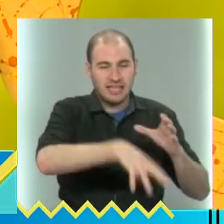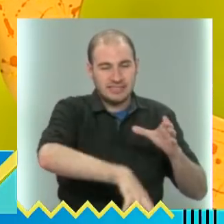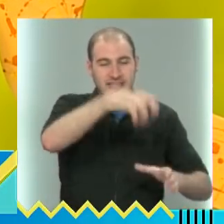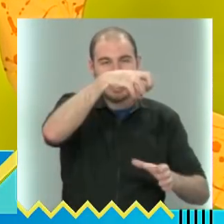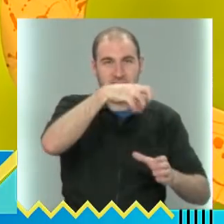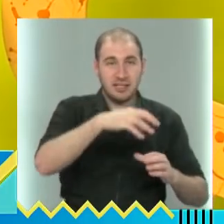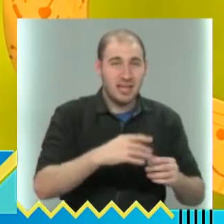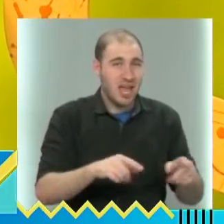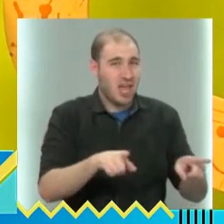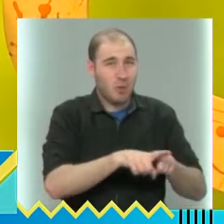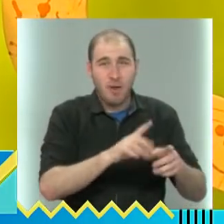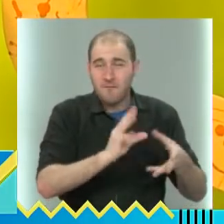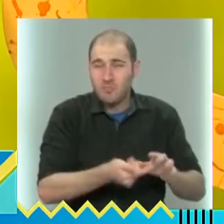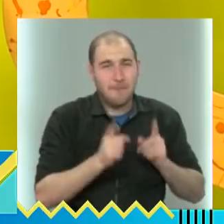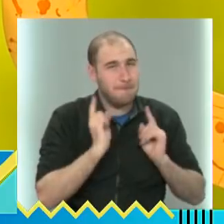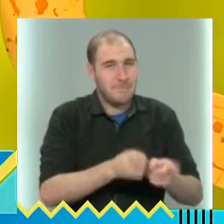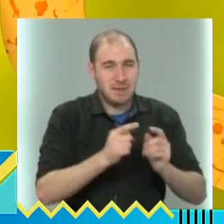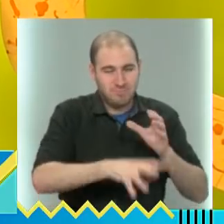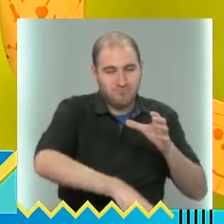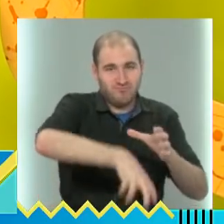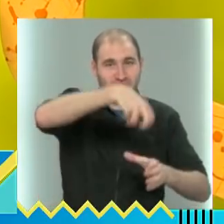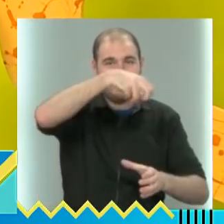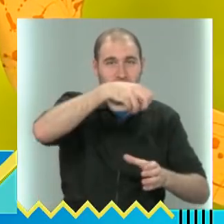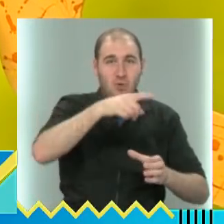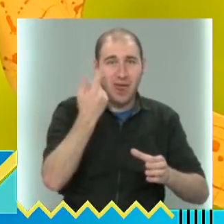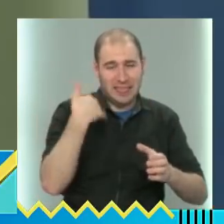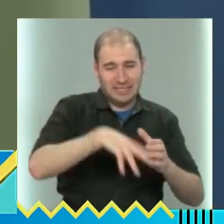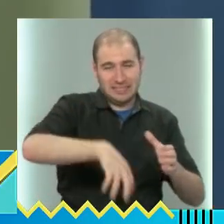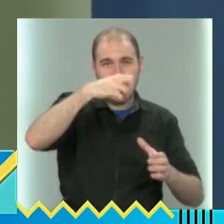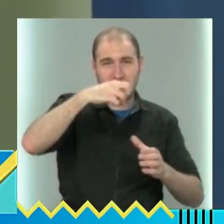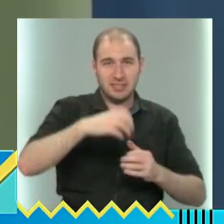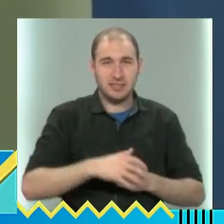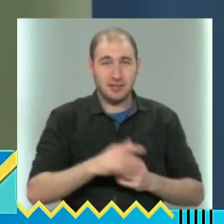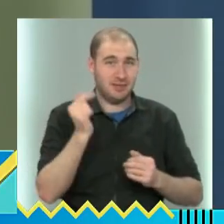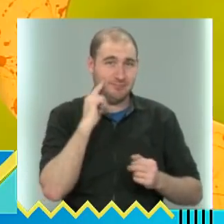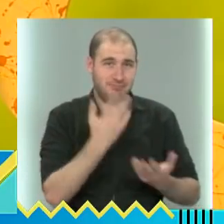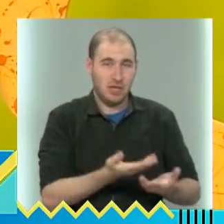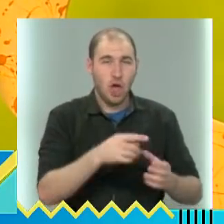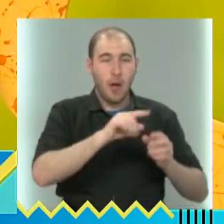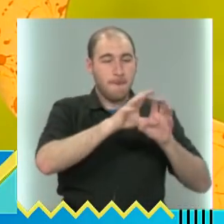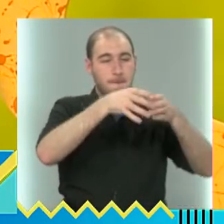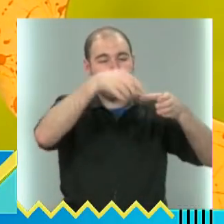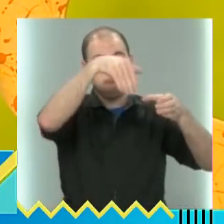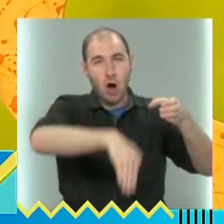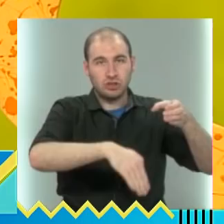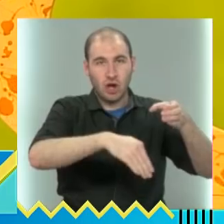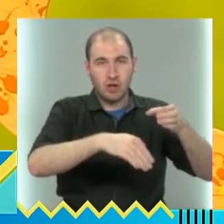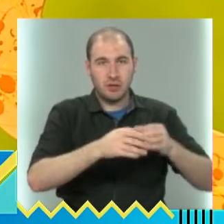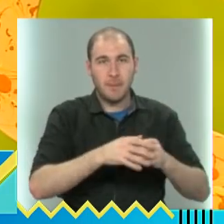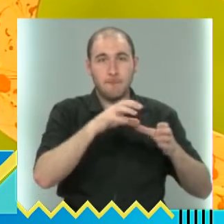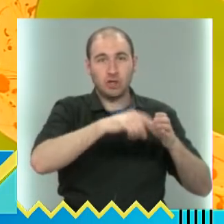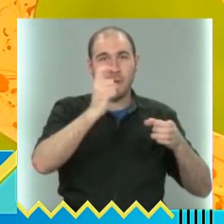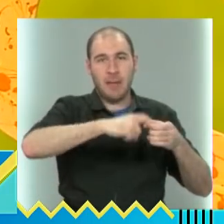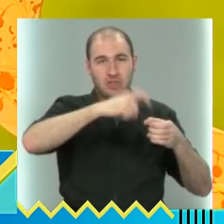extraen exactamente de la misma formación de donde se extrajeron. Eso es así. Un pozo sumidero es un pozo